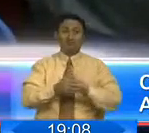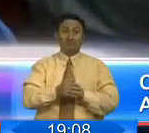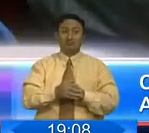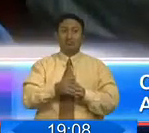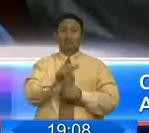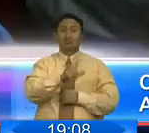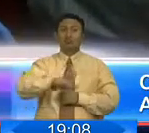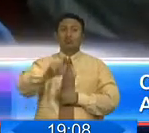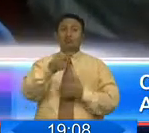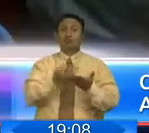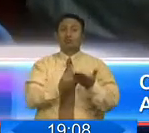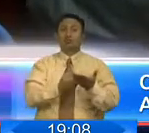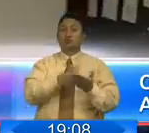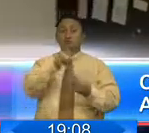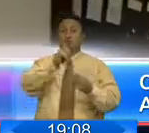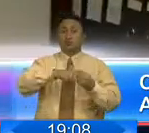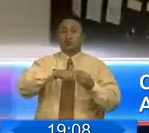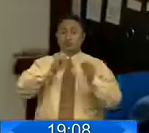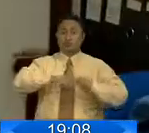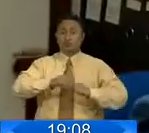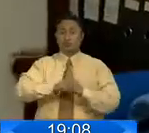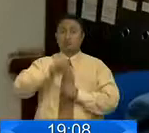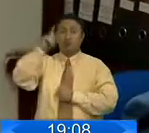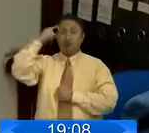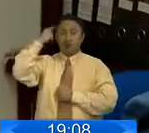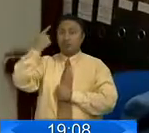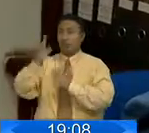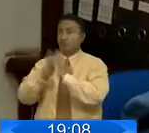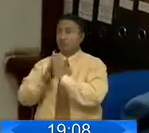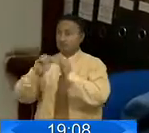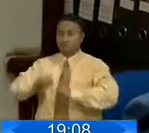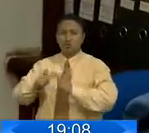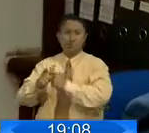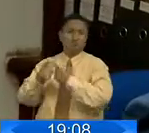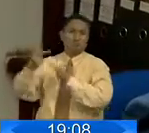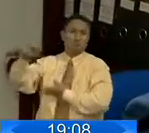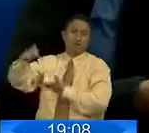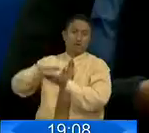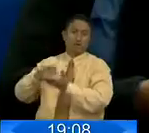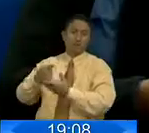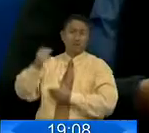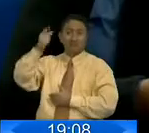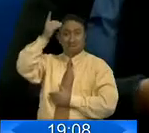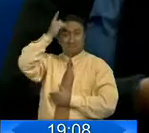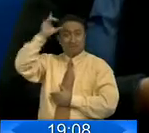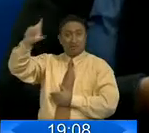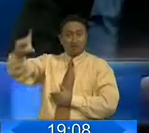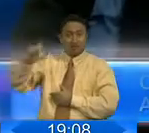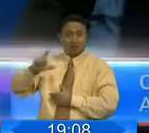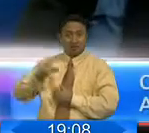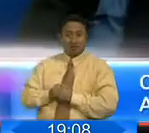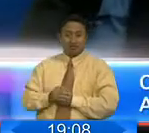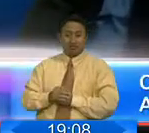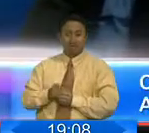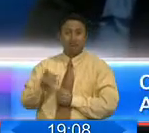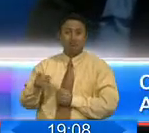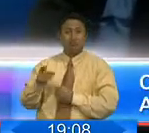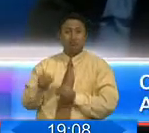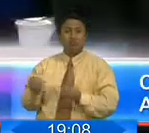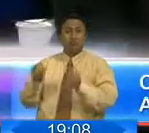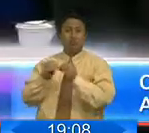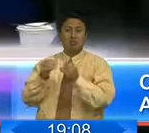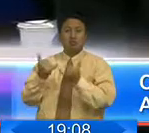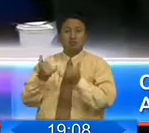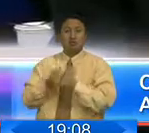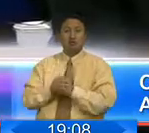este lunes en la capital para solicitar el gobierno central el pago urgente de este rubro y es que además de ello dicen que se sumarían la